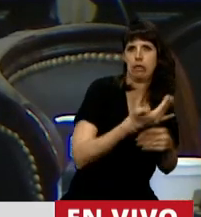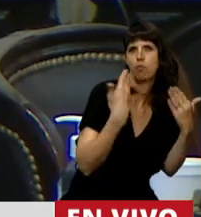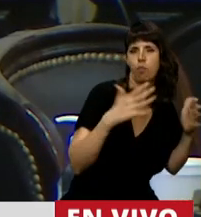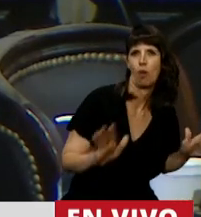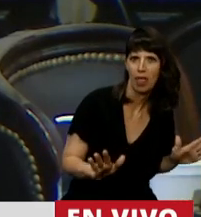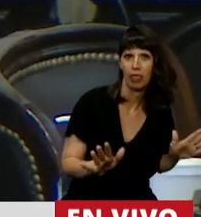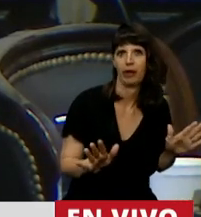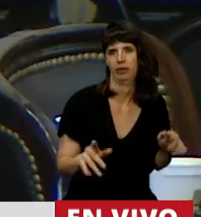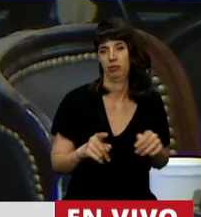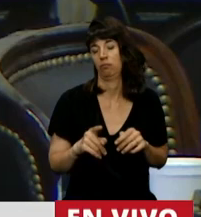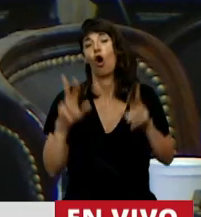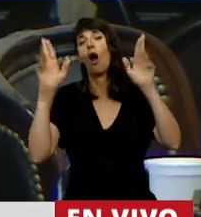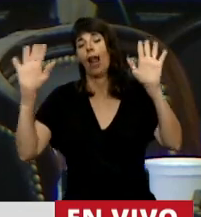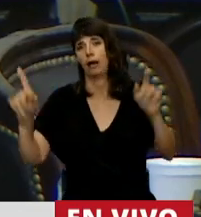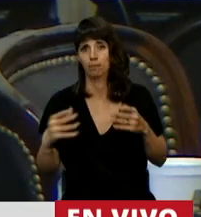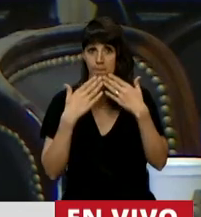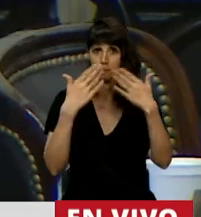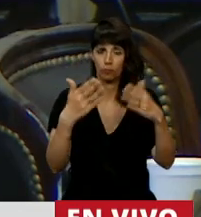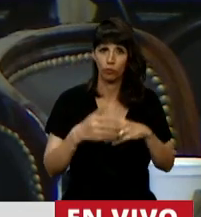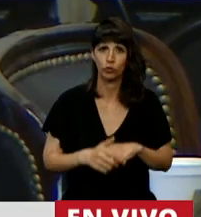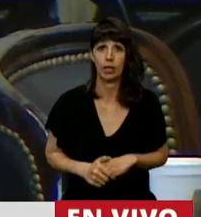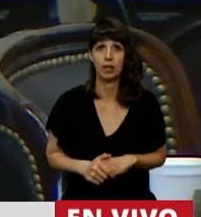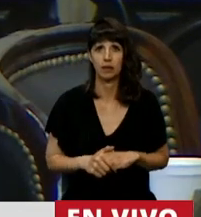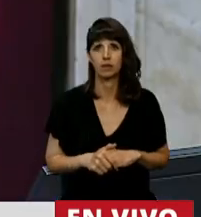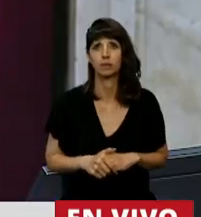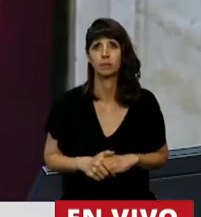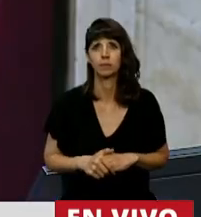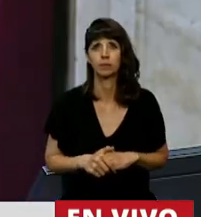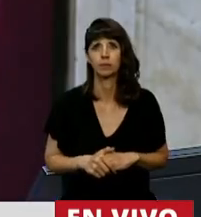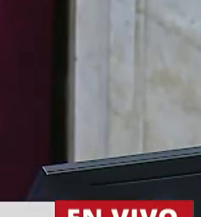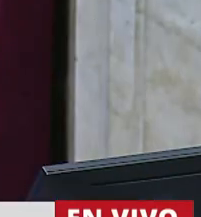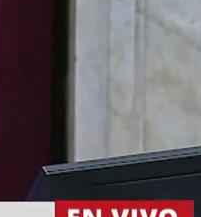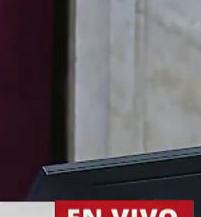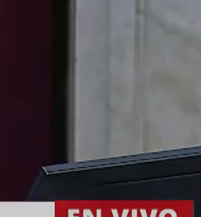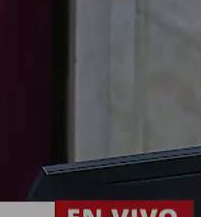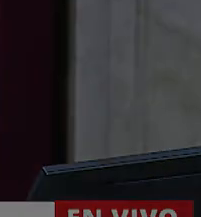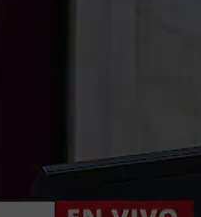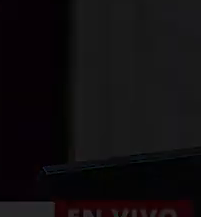que no van a ser rechazados. Muchas gracias. Gracias, diputado Medina.